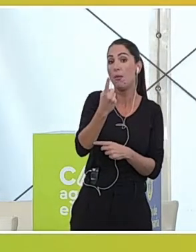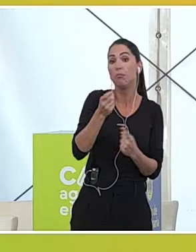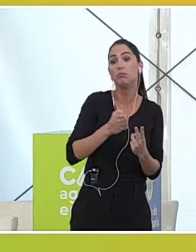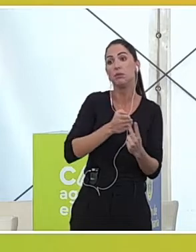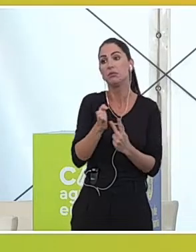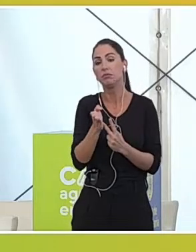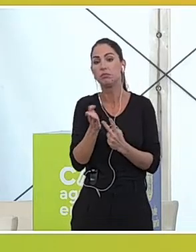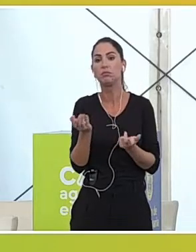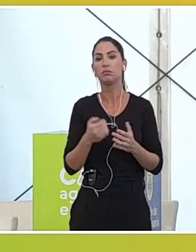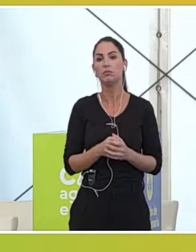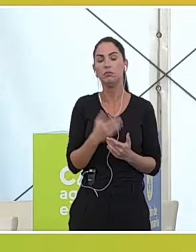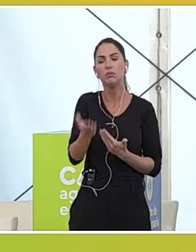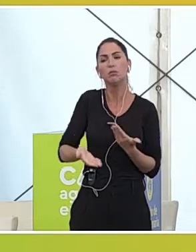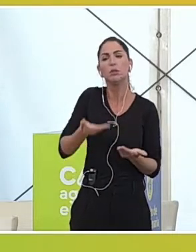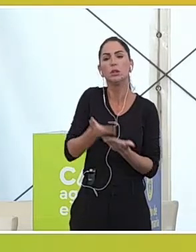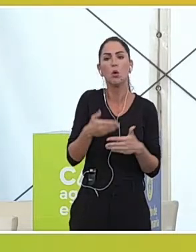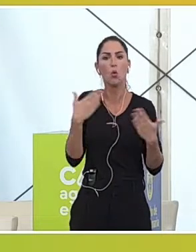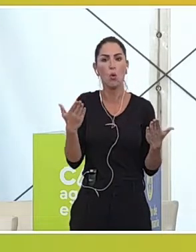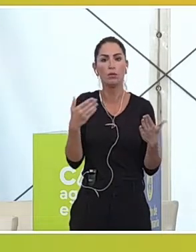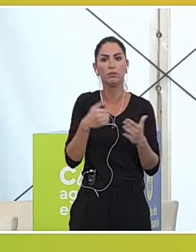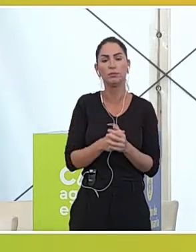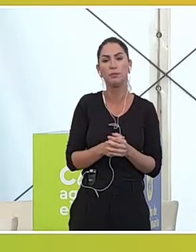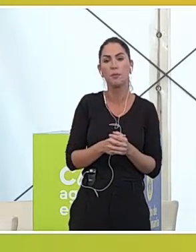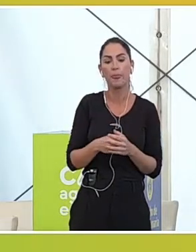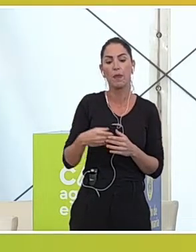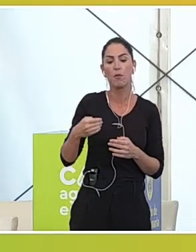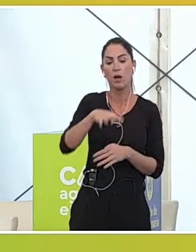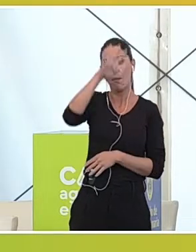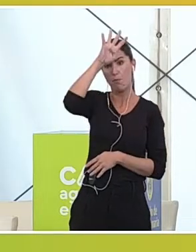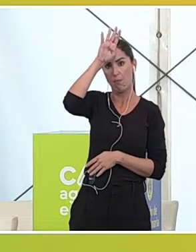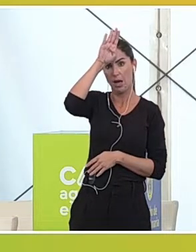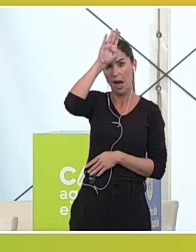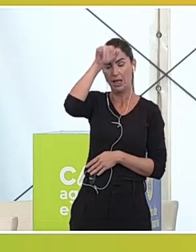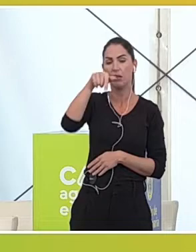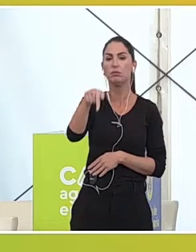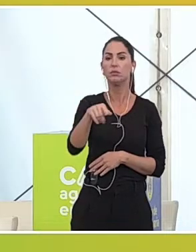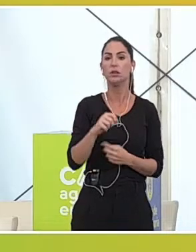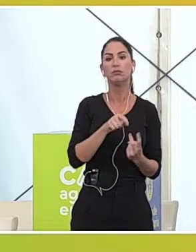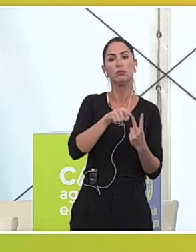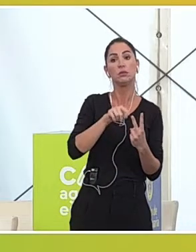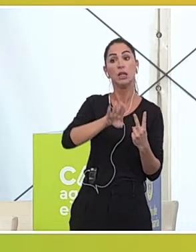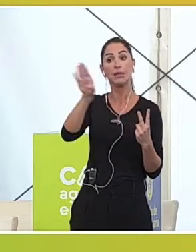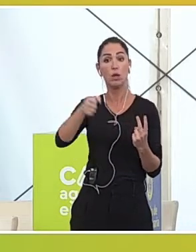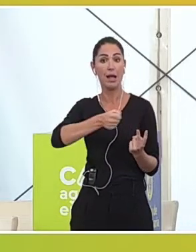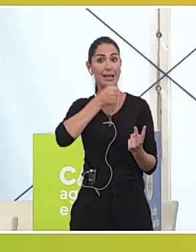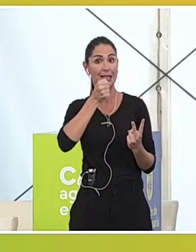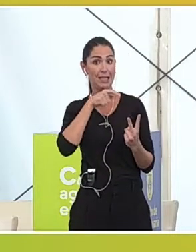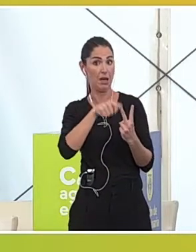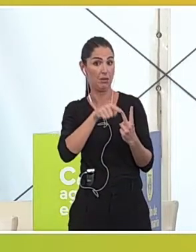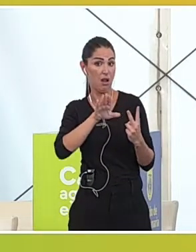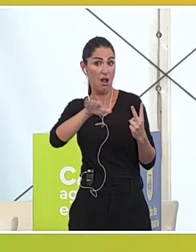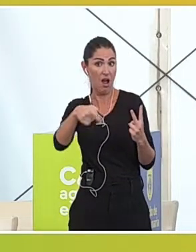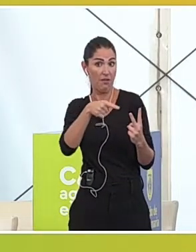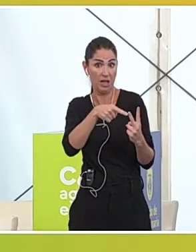que se plantearon fue en Bocabarranco, en el término municipal de Garlat, una segunda en Ginamar, que es la que finalmente